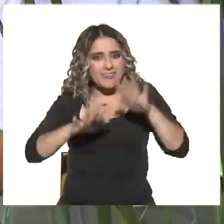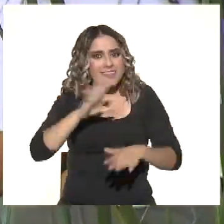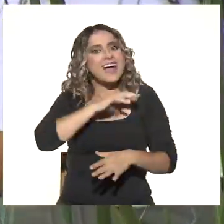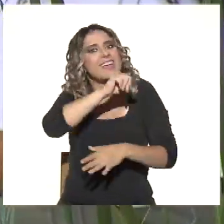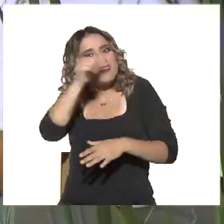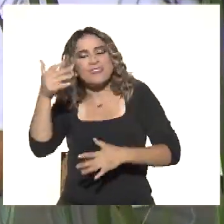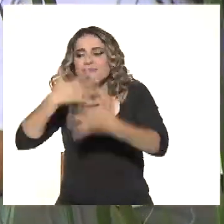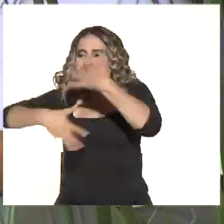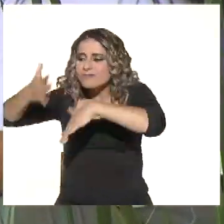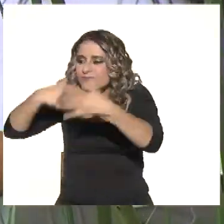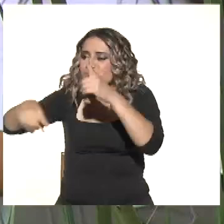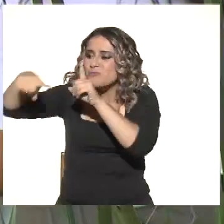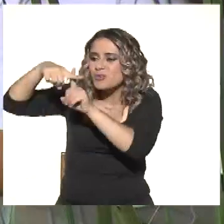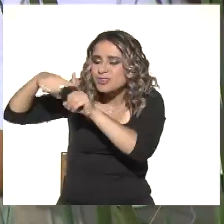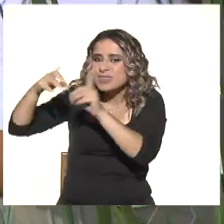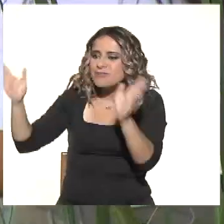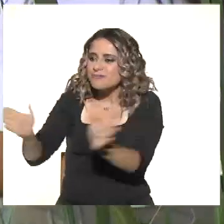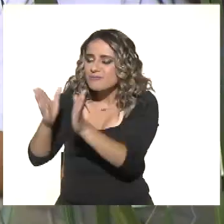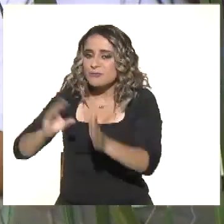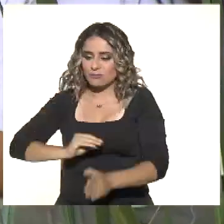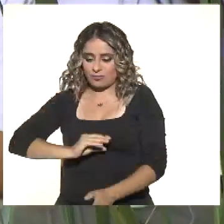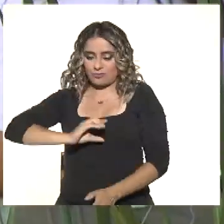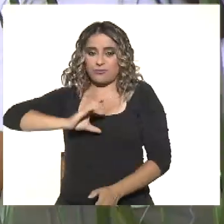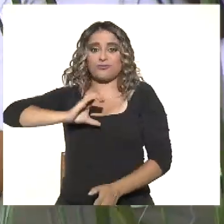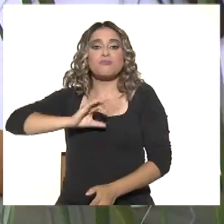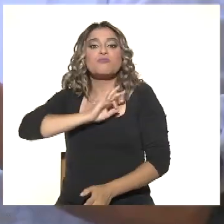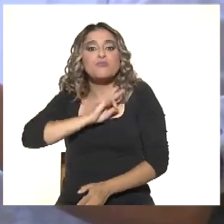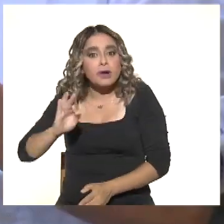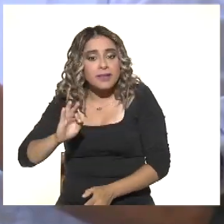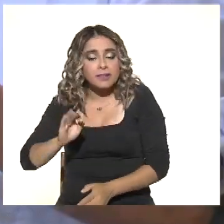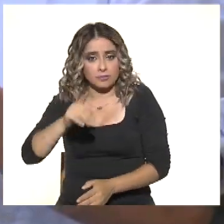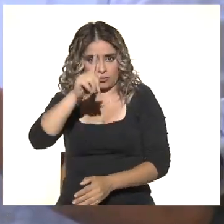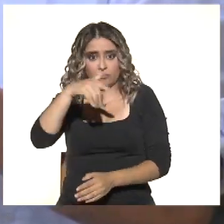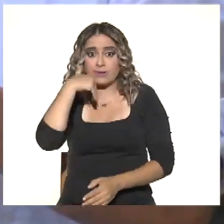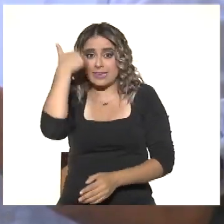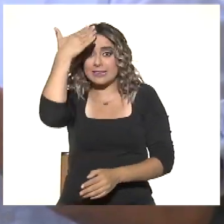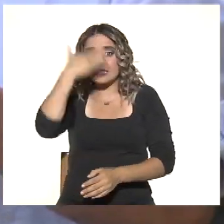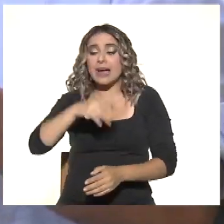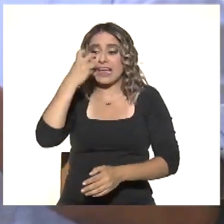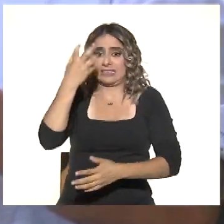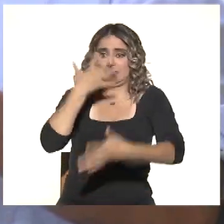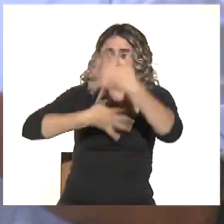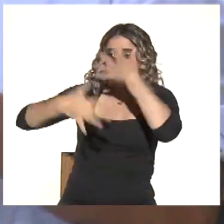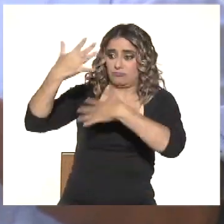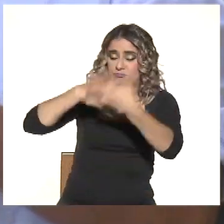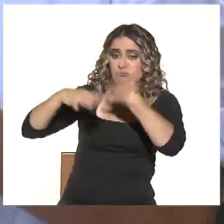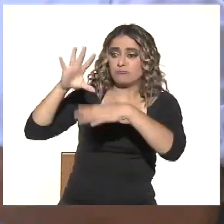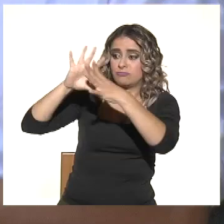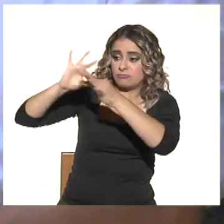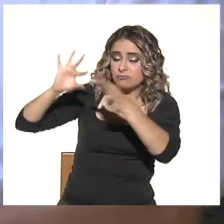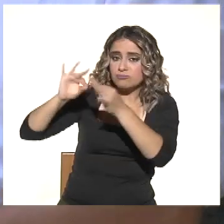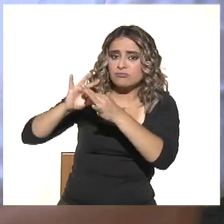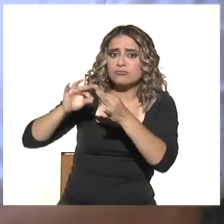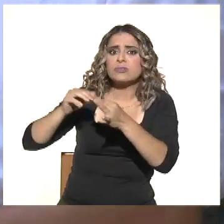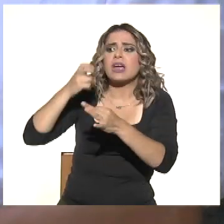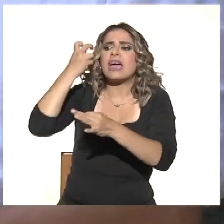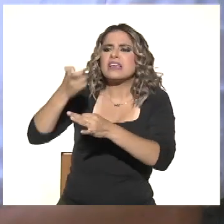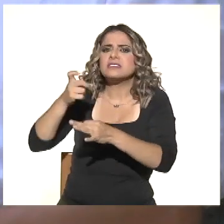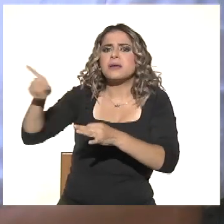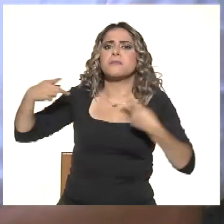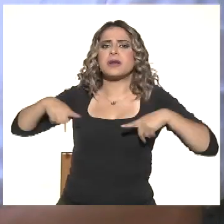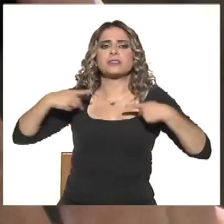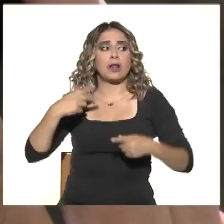autoestima. ¿Quieres saber sobre el impacto que pueden tener las palabras en las emociones y el comportamiento de